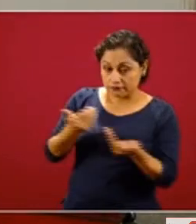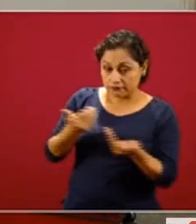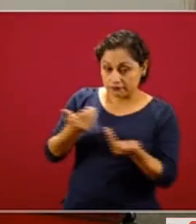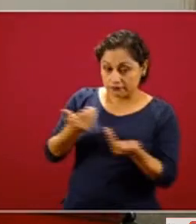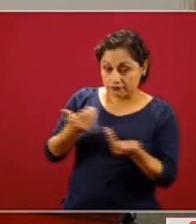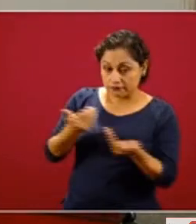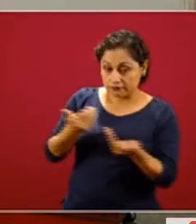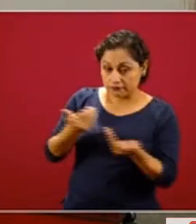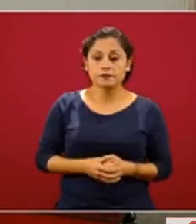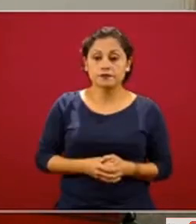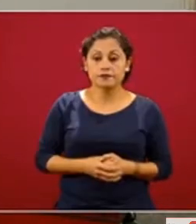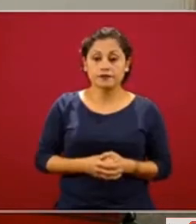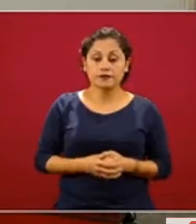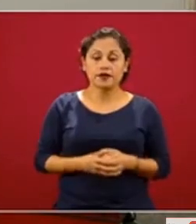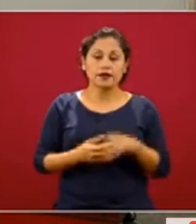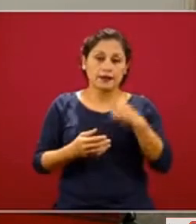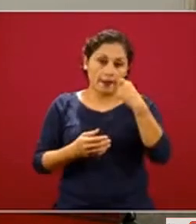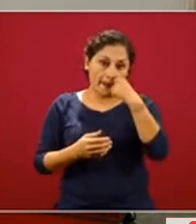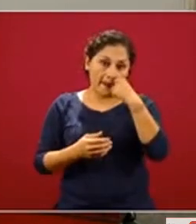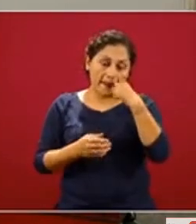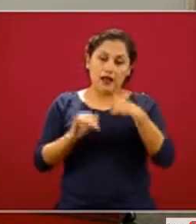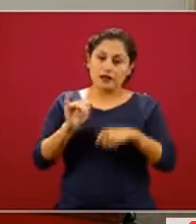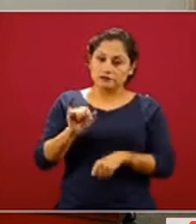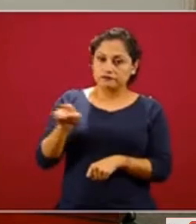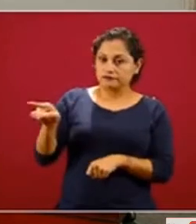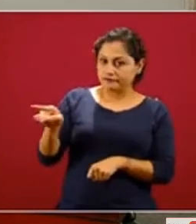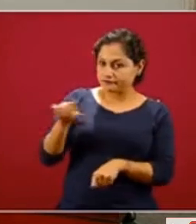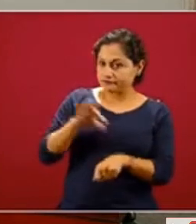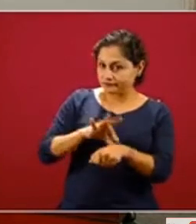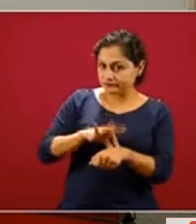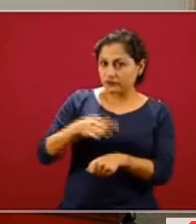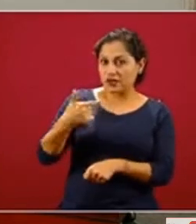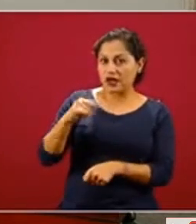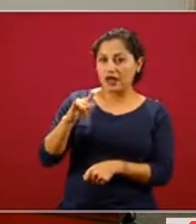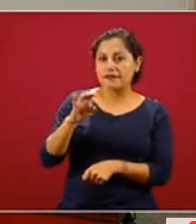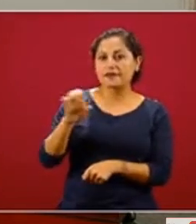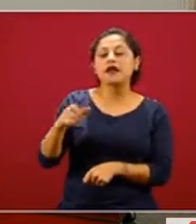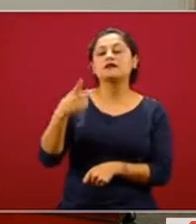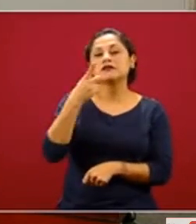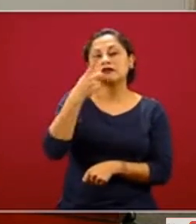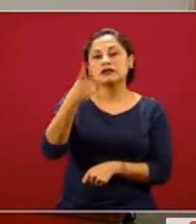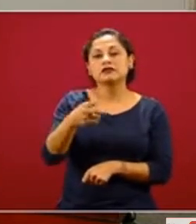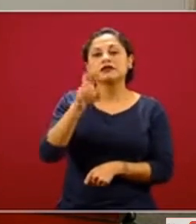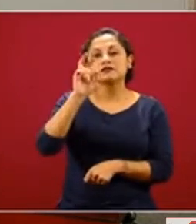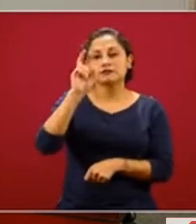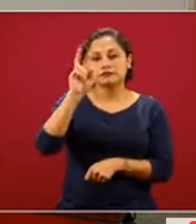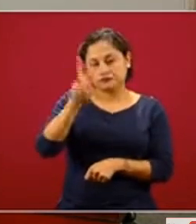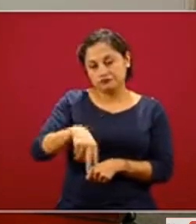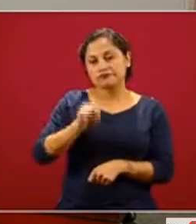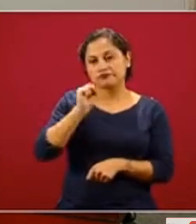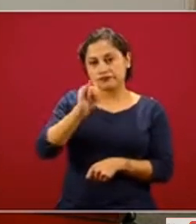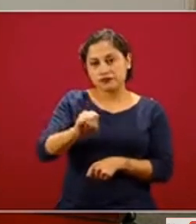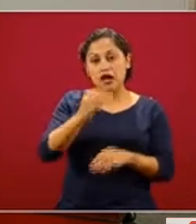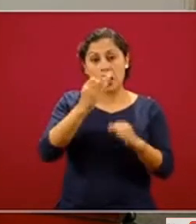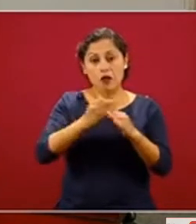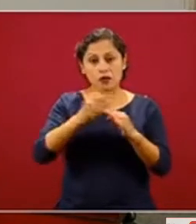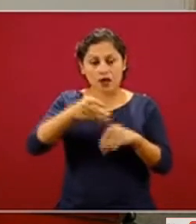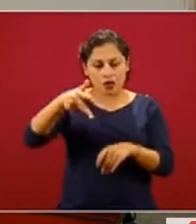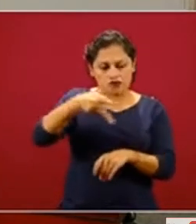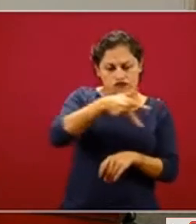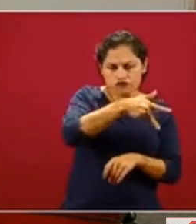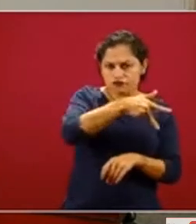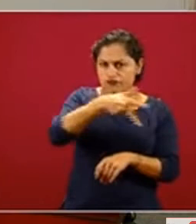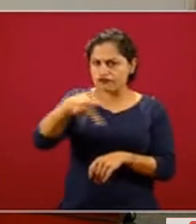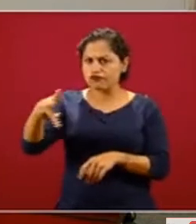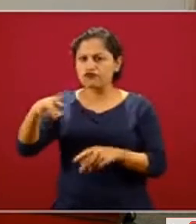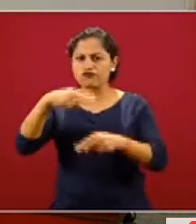para reafirmar lo que comenta el doctor López-Gatell, las nebulizaciones que se han hecho y que se hacen para